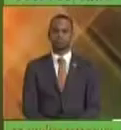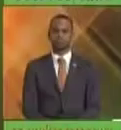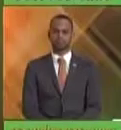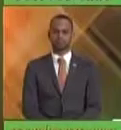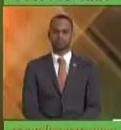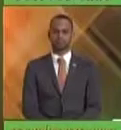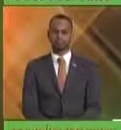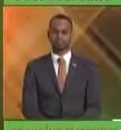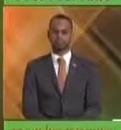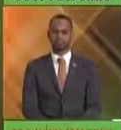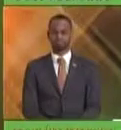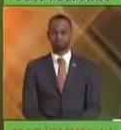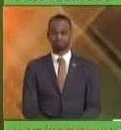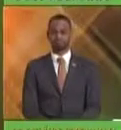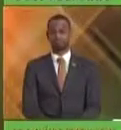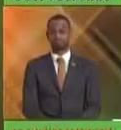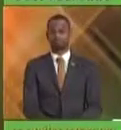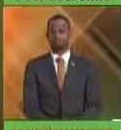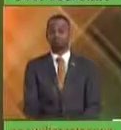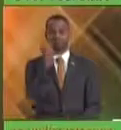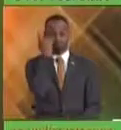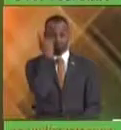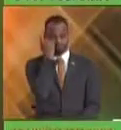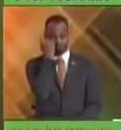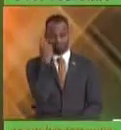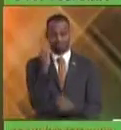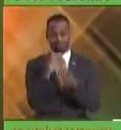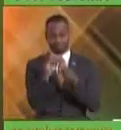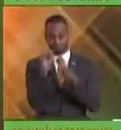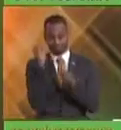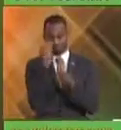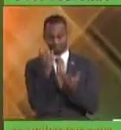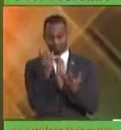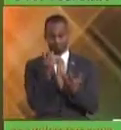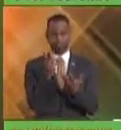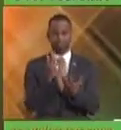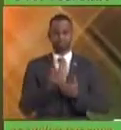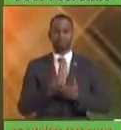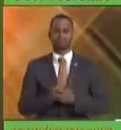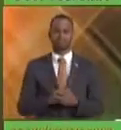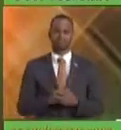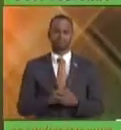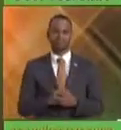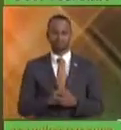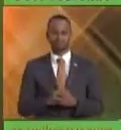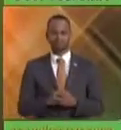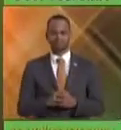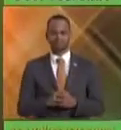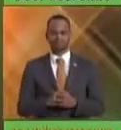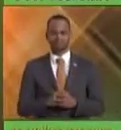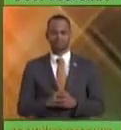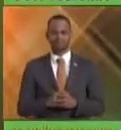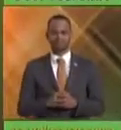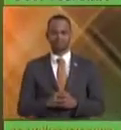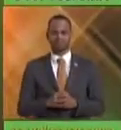como les dije hace 1 segundo un minuto como ustedes quieran